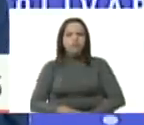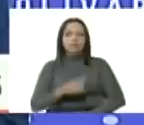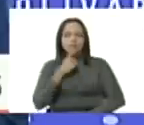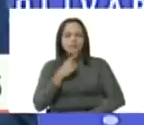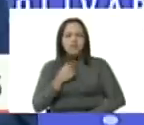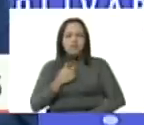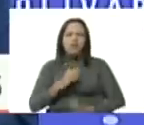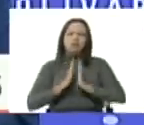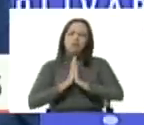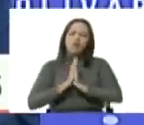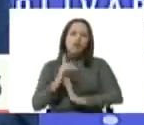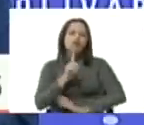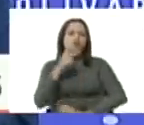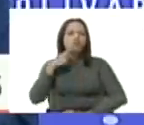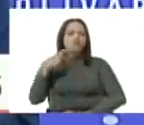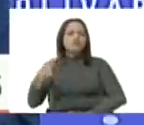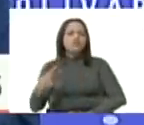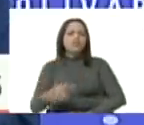no polemizara